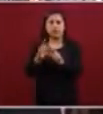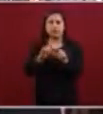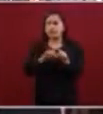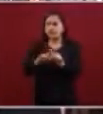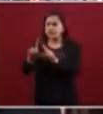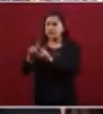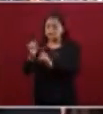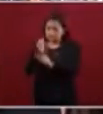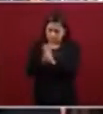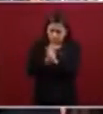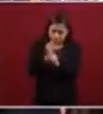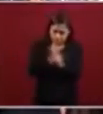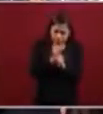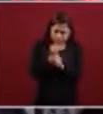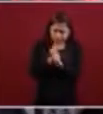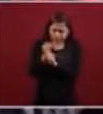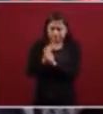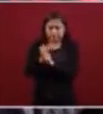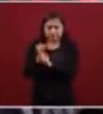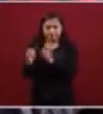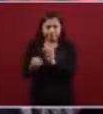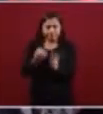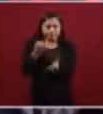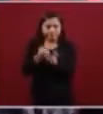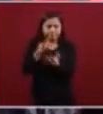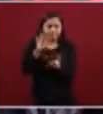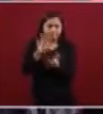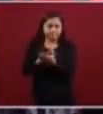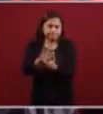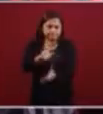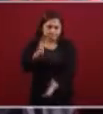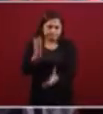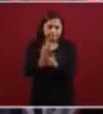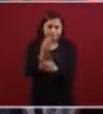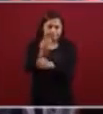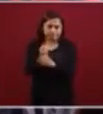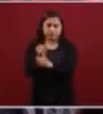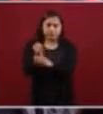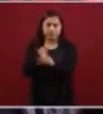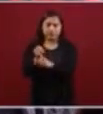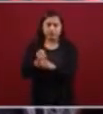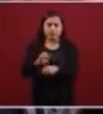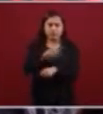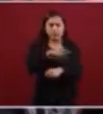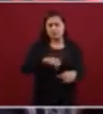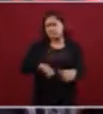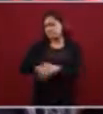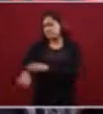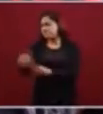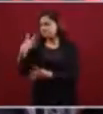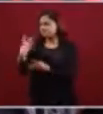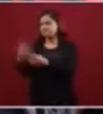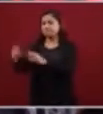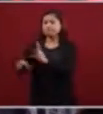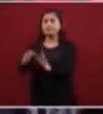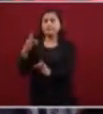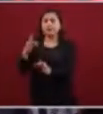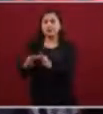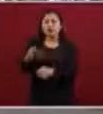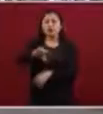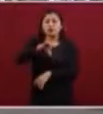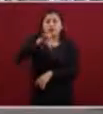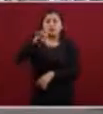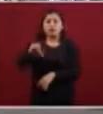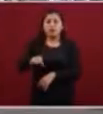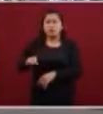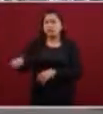pudieran mantener en prisión o por lo menos abrirles una carpeta de investigación, y al final fueron liberados. Eso es lo que dice el titular de la Policía Capitalina. En